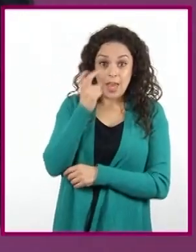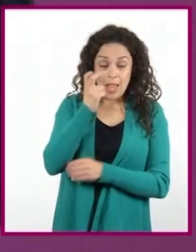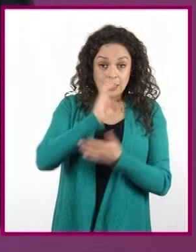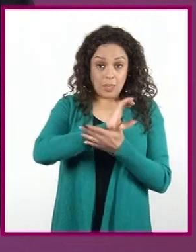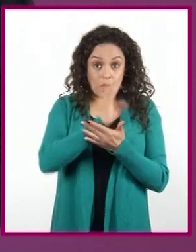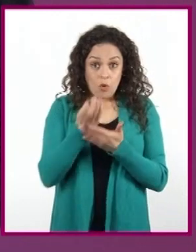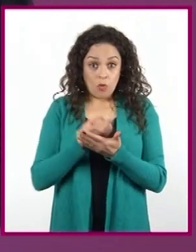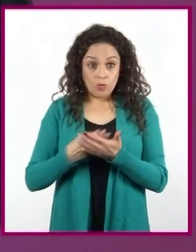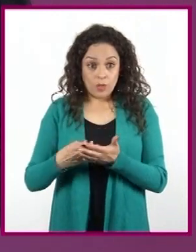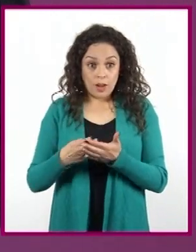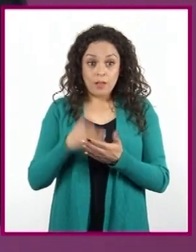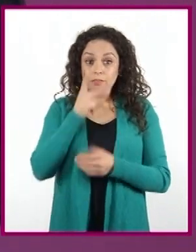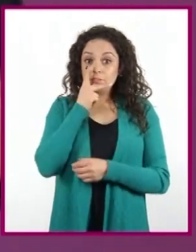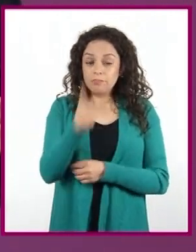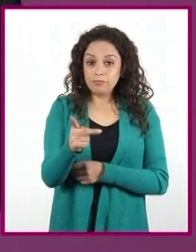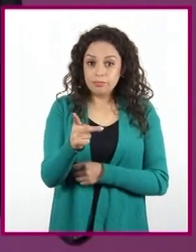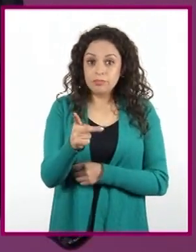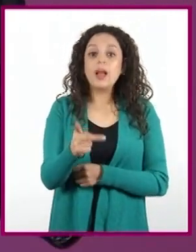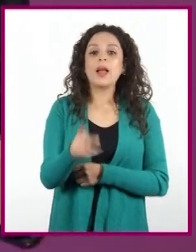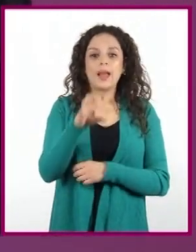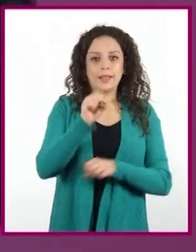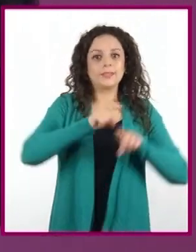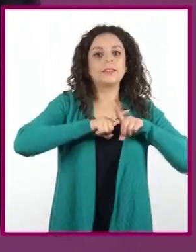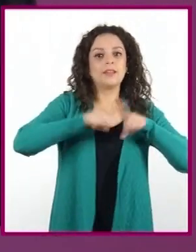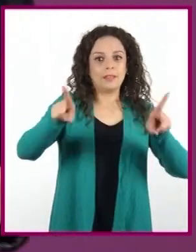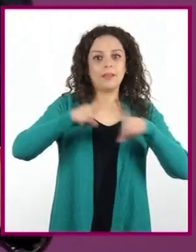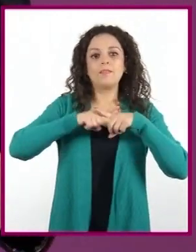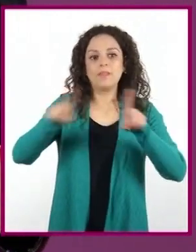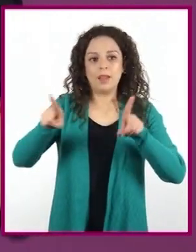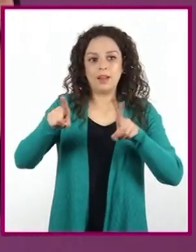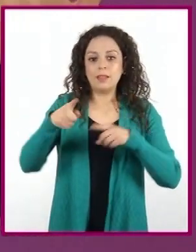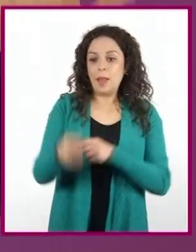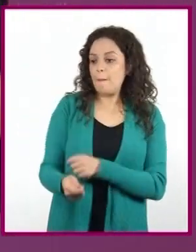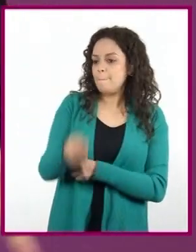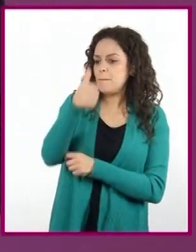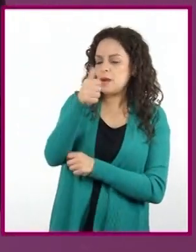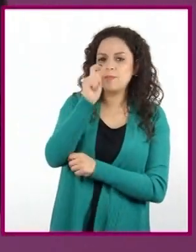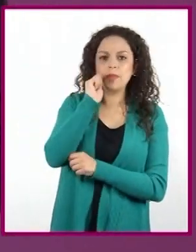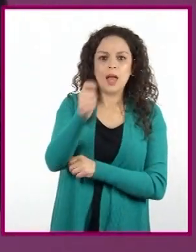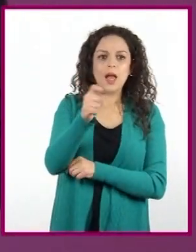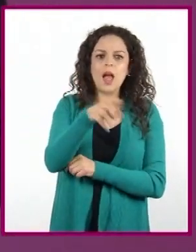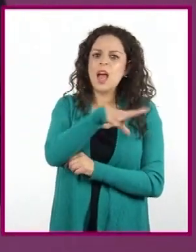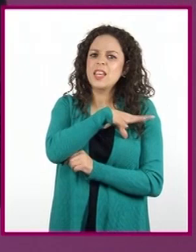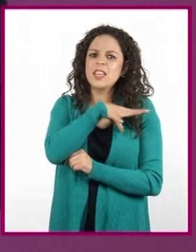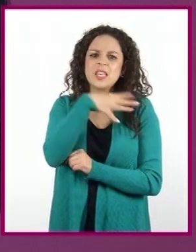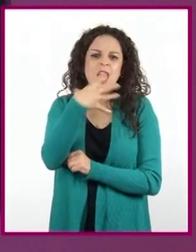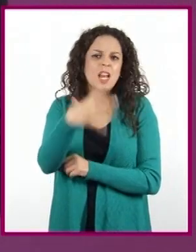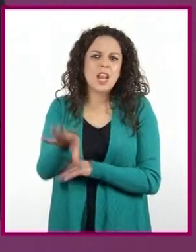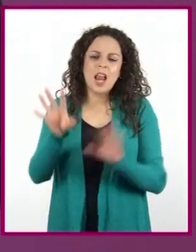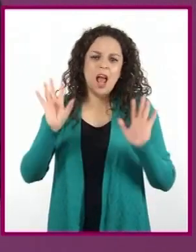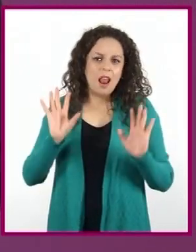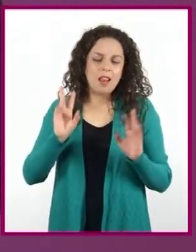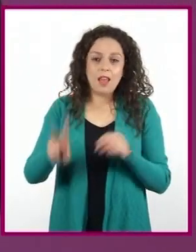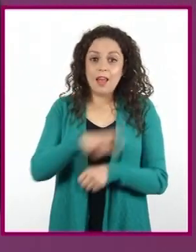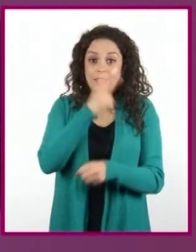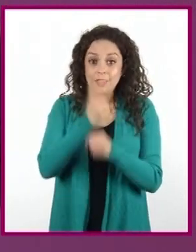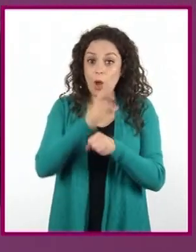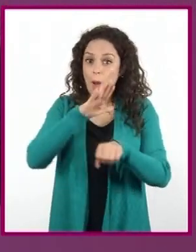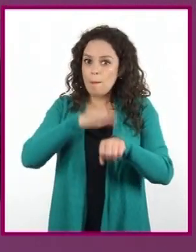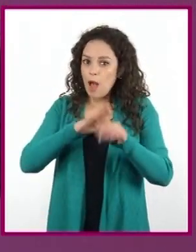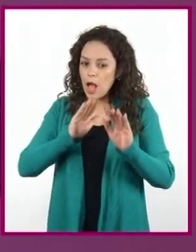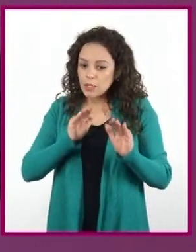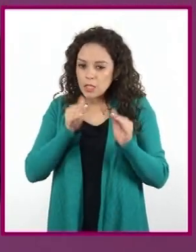y la de contrato de compraventa son distintas. La primera es un término general y la segunda es más